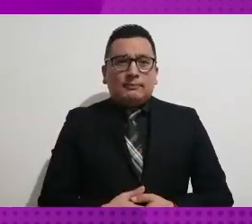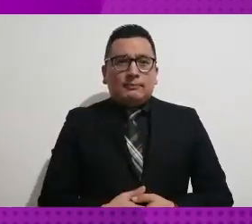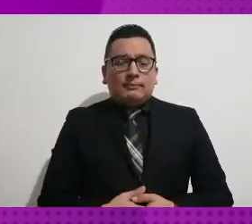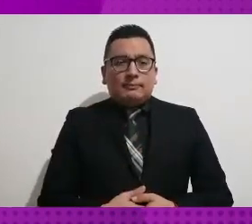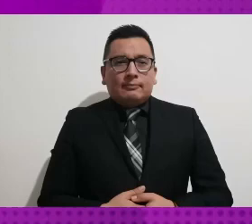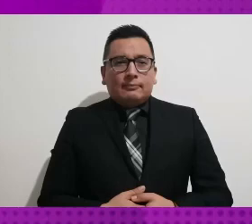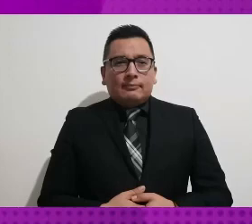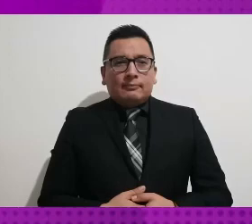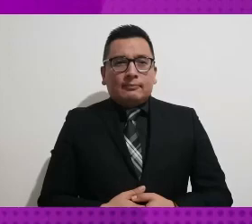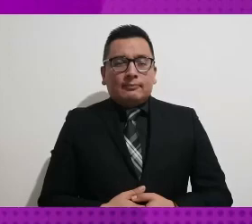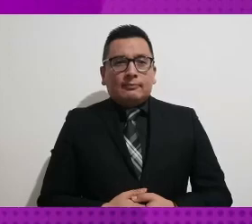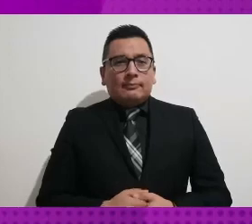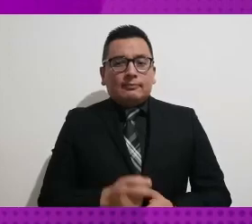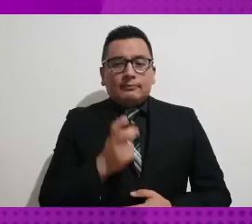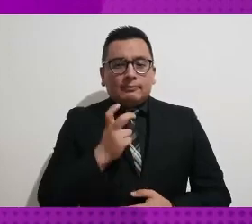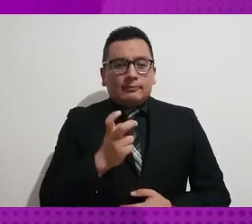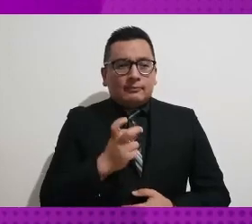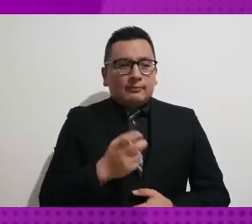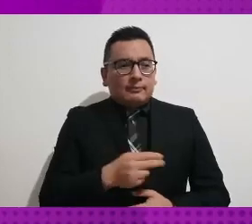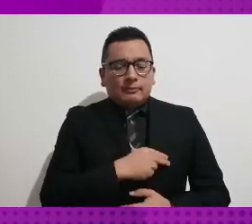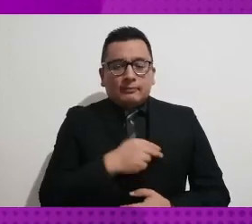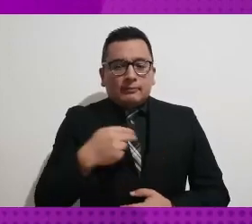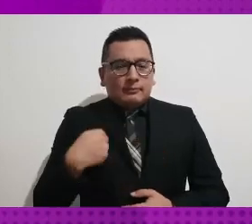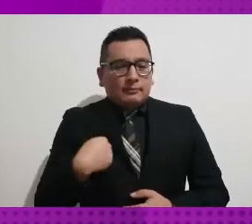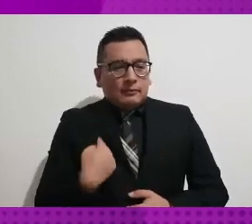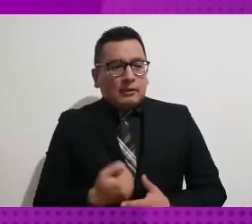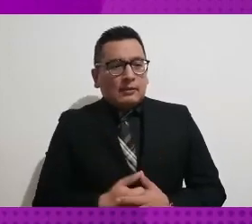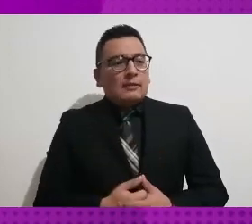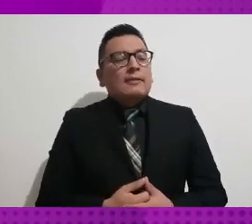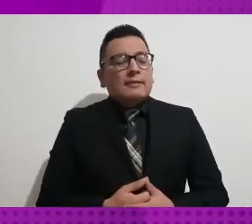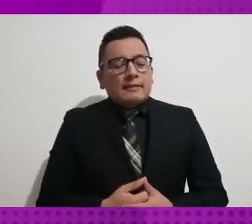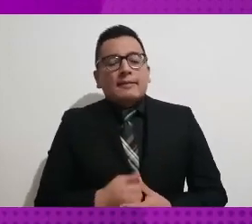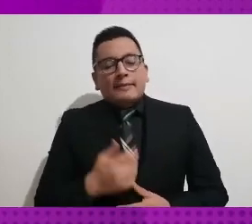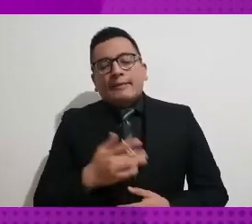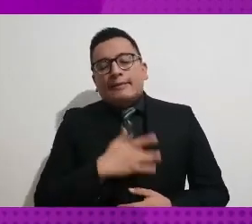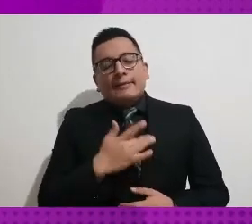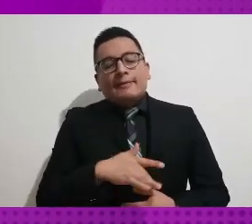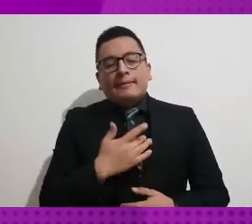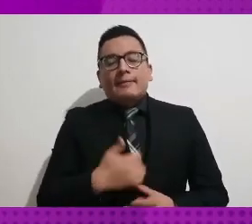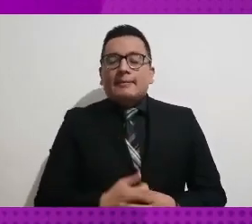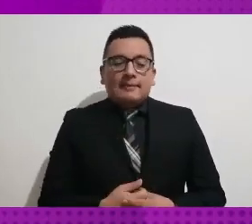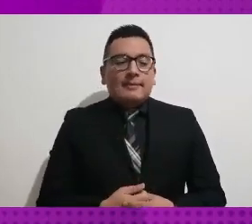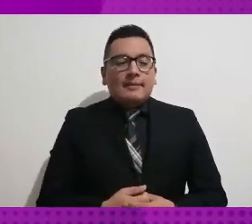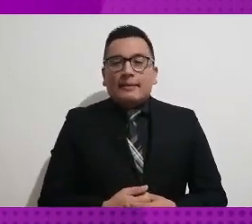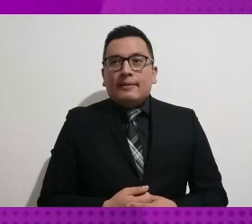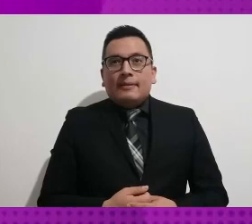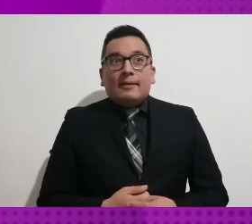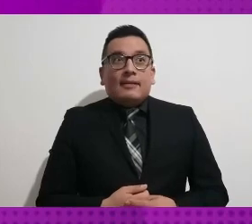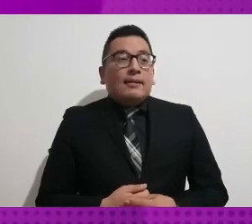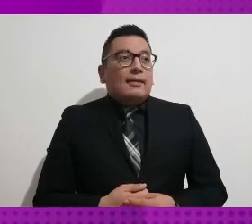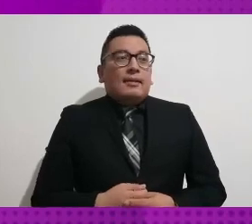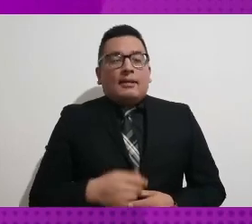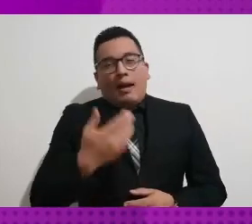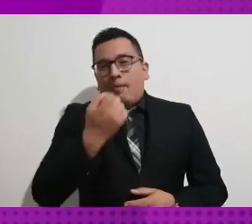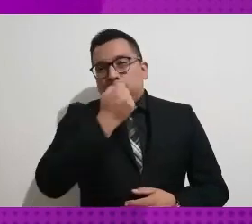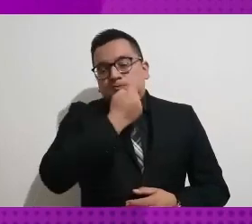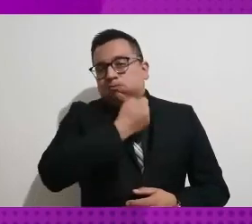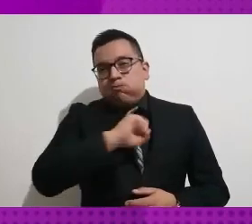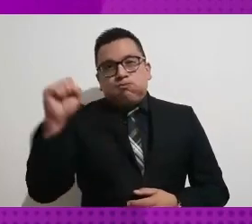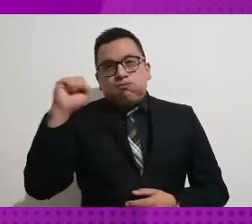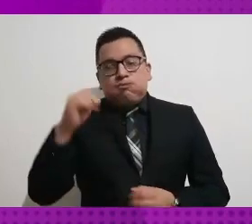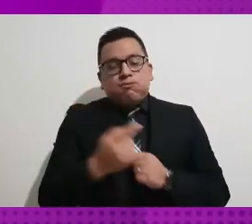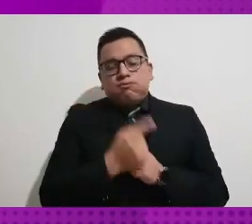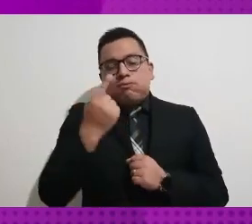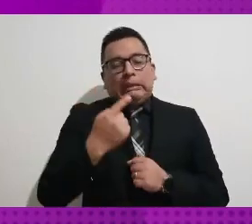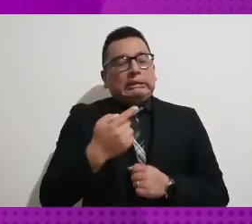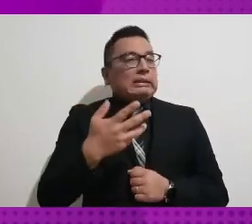Entonces, pues realmente compartir ya y hacernos, vamos a decir, expertos, porque pues la expertise vaya de todos